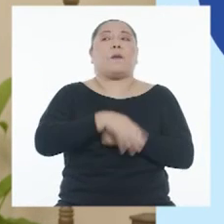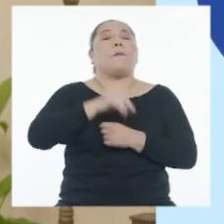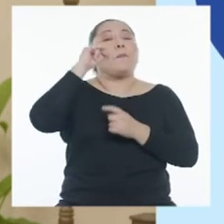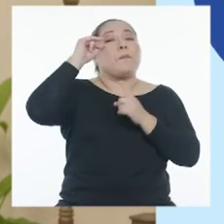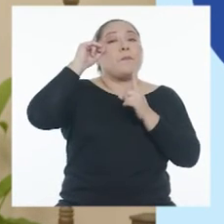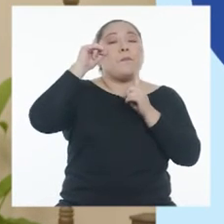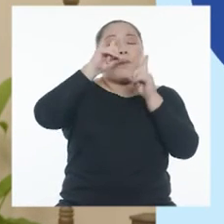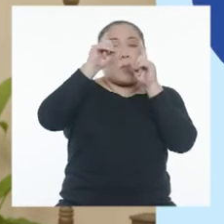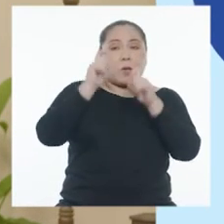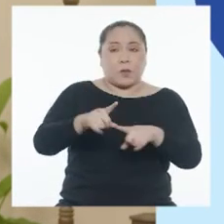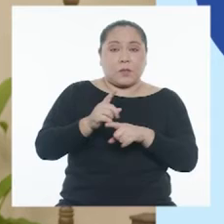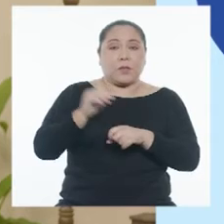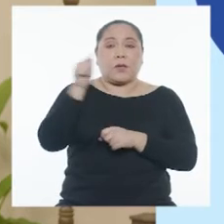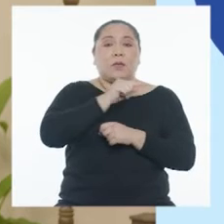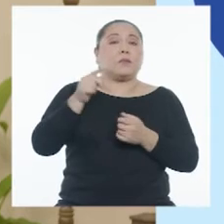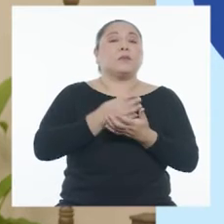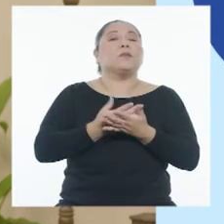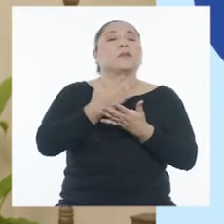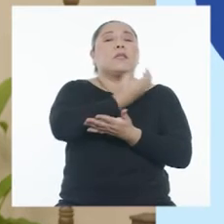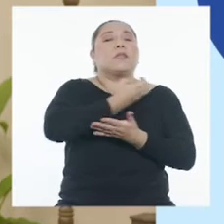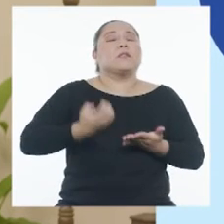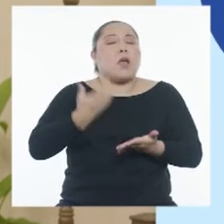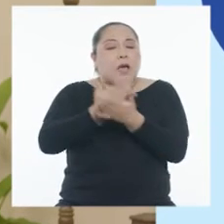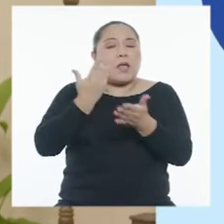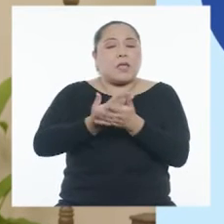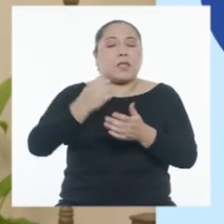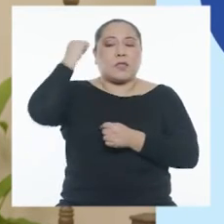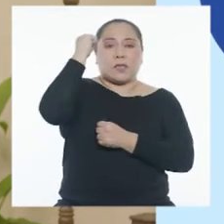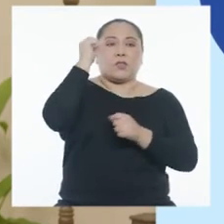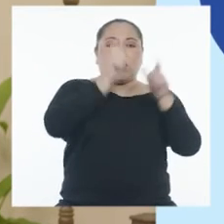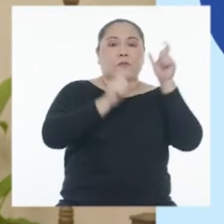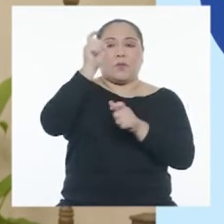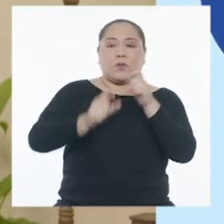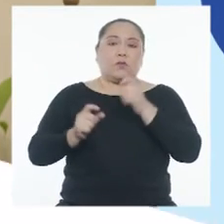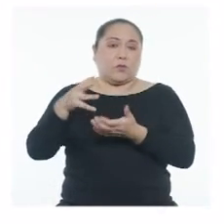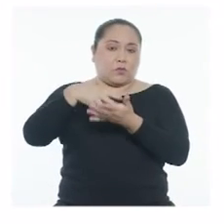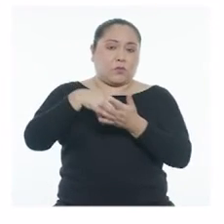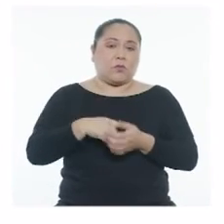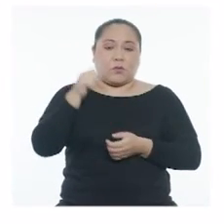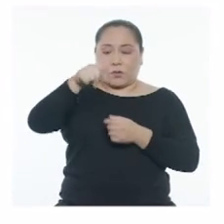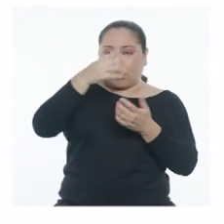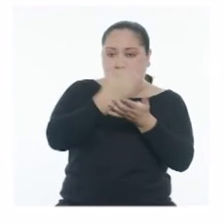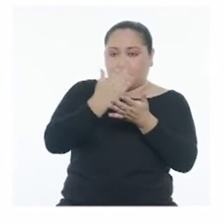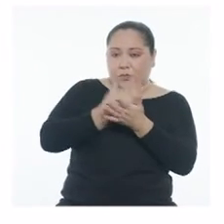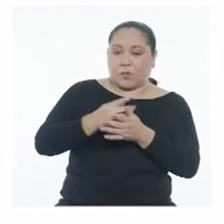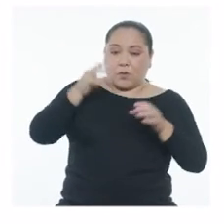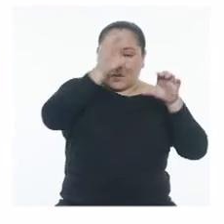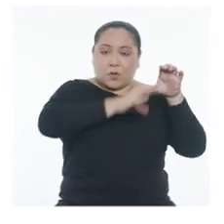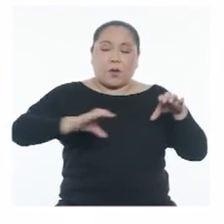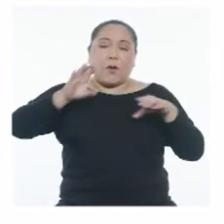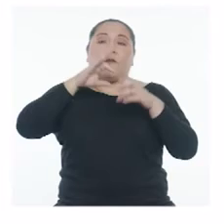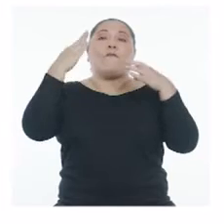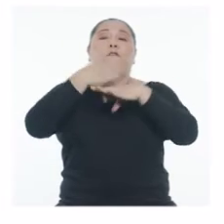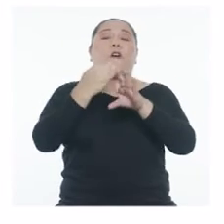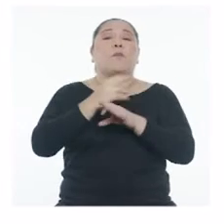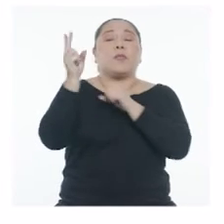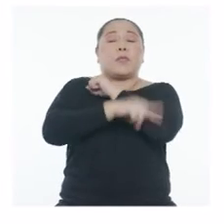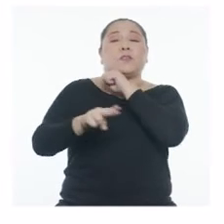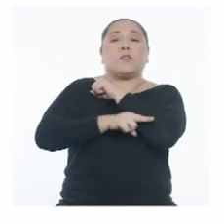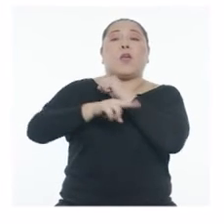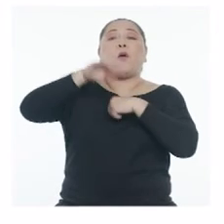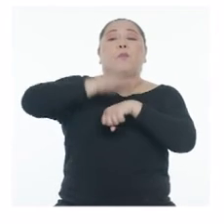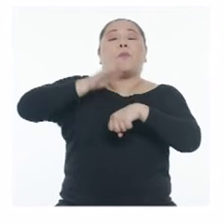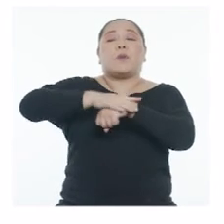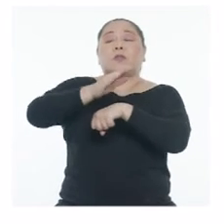políticas públicas garanticen cada vez más los derechos de la población vulnerable. Se ha aprobado la Estrategia Nacional de Prevención